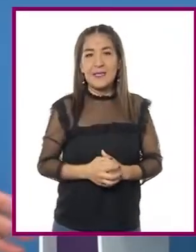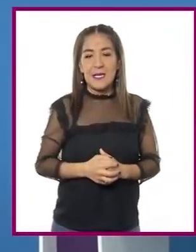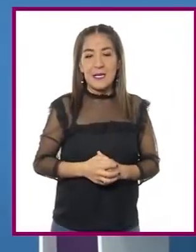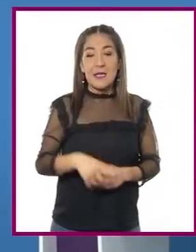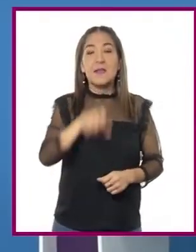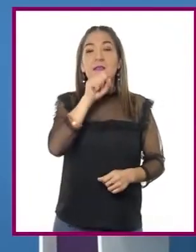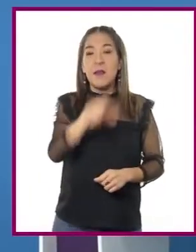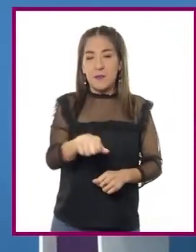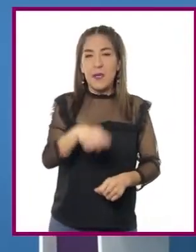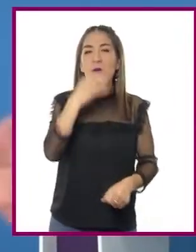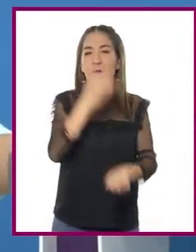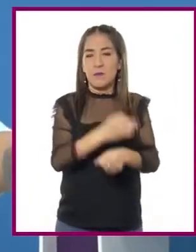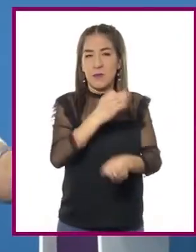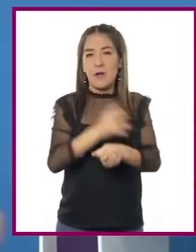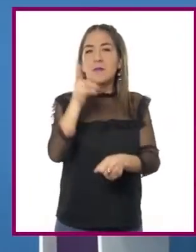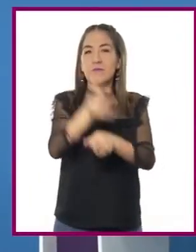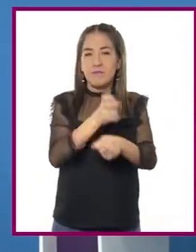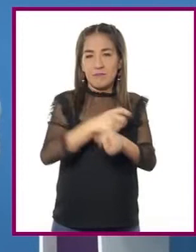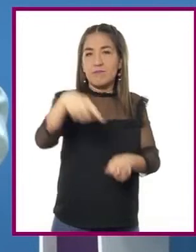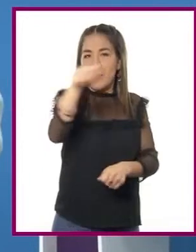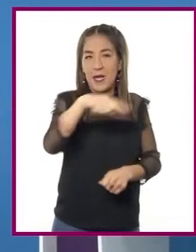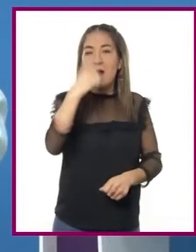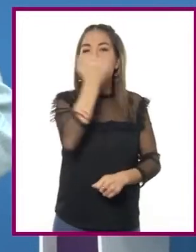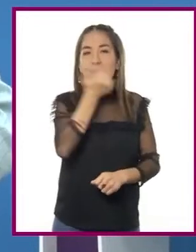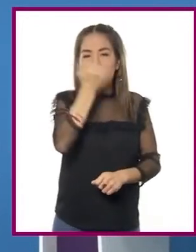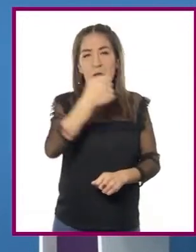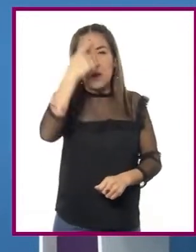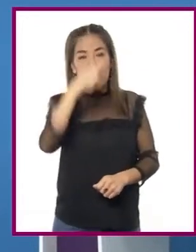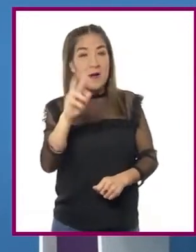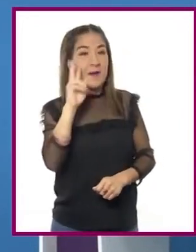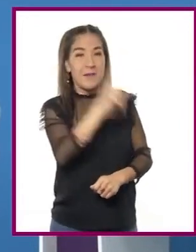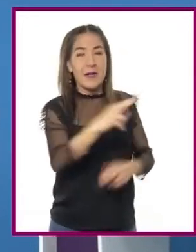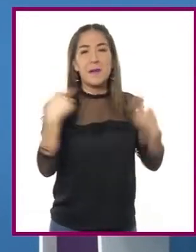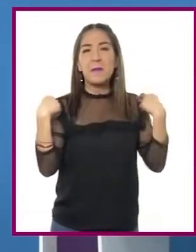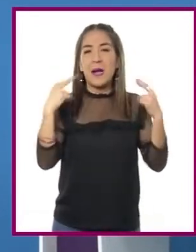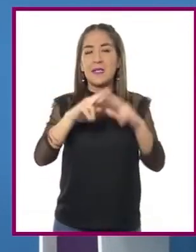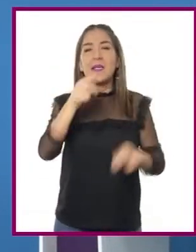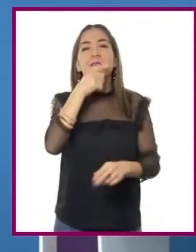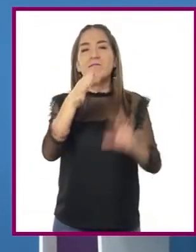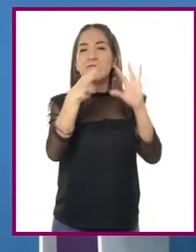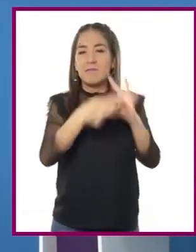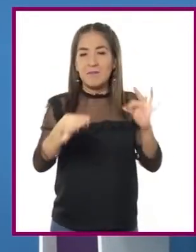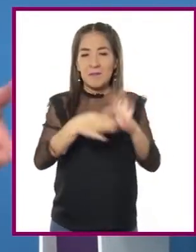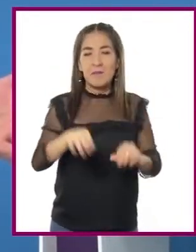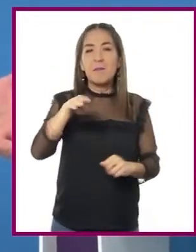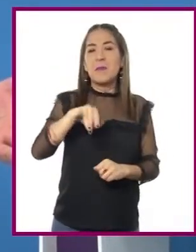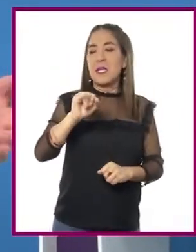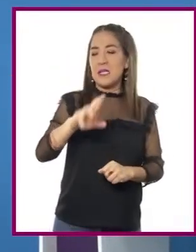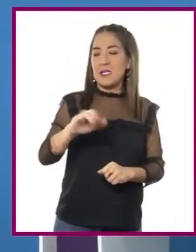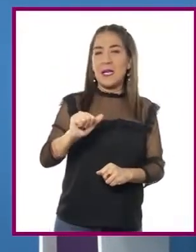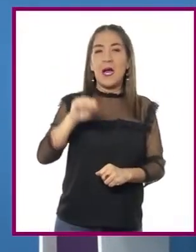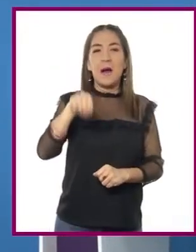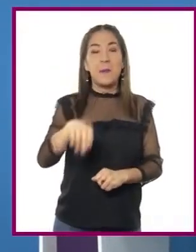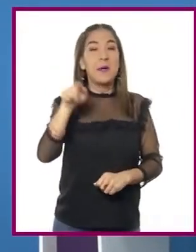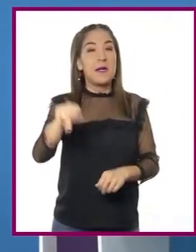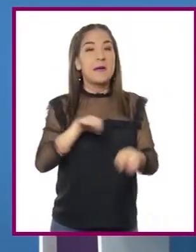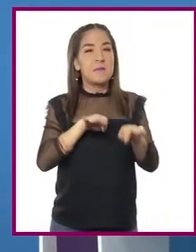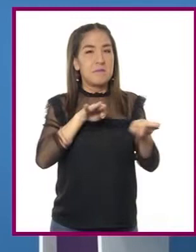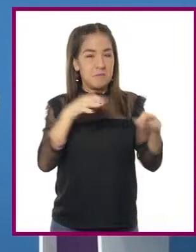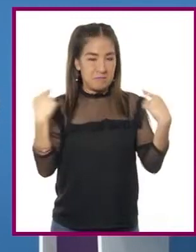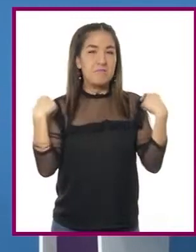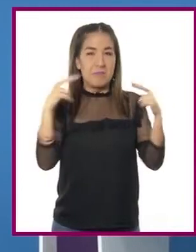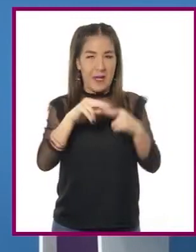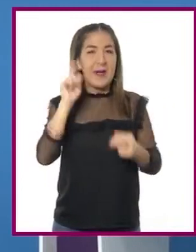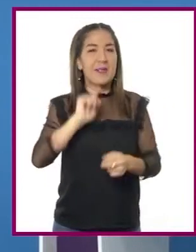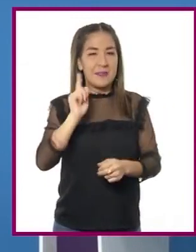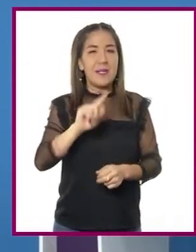respecto, invitamos a nuestras alumnas y alumnos a escuchar a la maestra Miriam Magali Calderón Vidal, docente de la asignatura